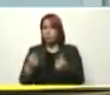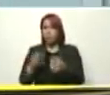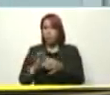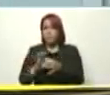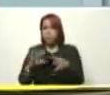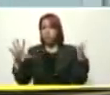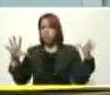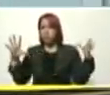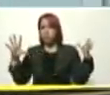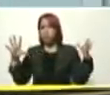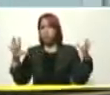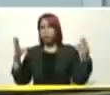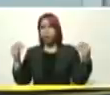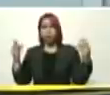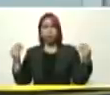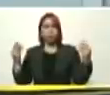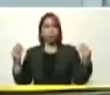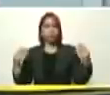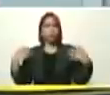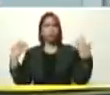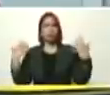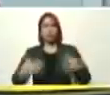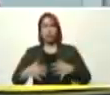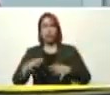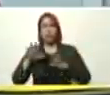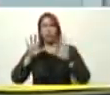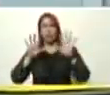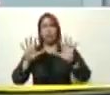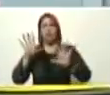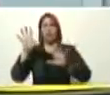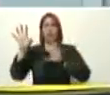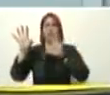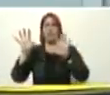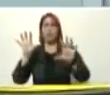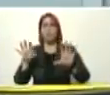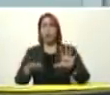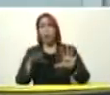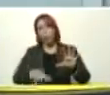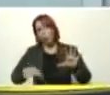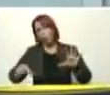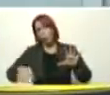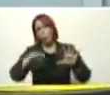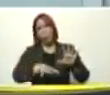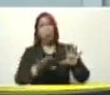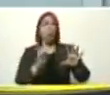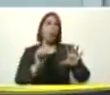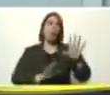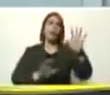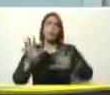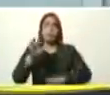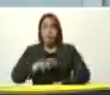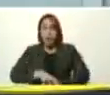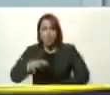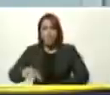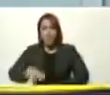Unidos. Surgirían 10 estados, 15 estados.